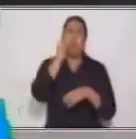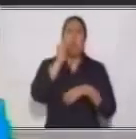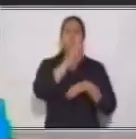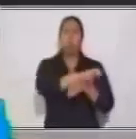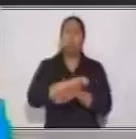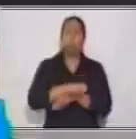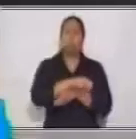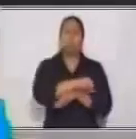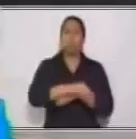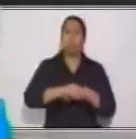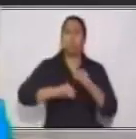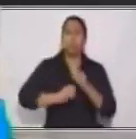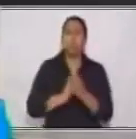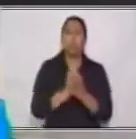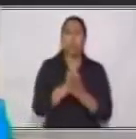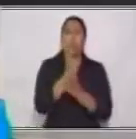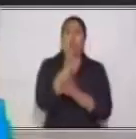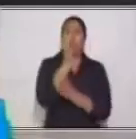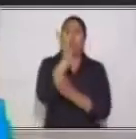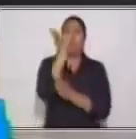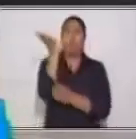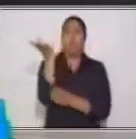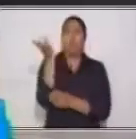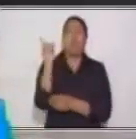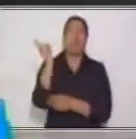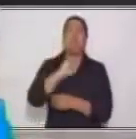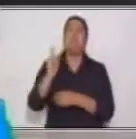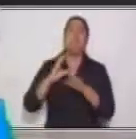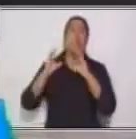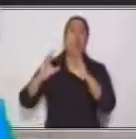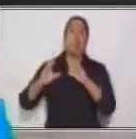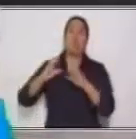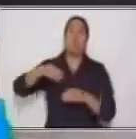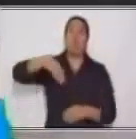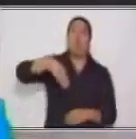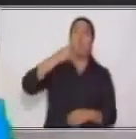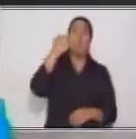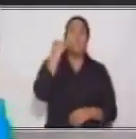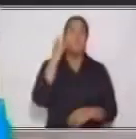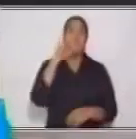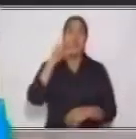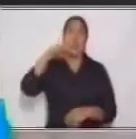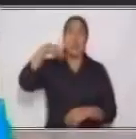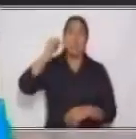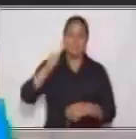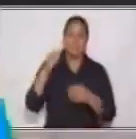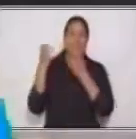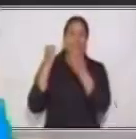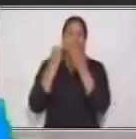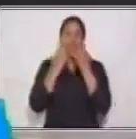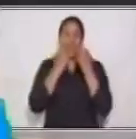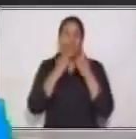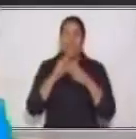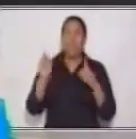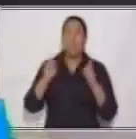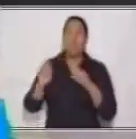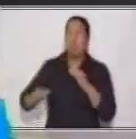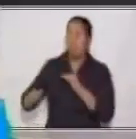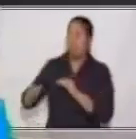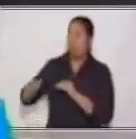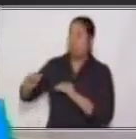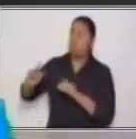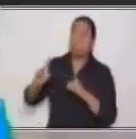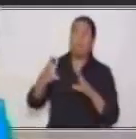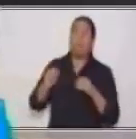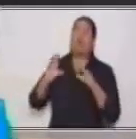cercano, no la cuidó, por eso la milpa no creció. Las mazorcas se quedaron pequeñas. Cuando